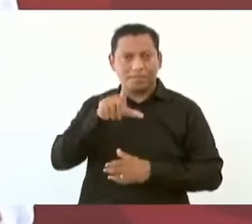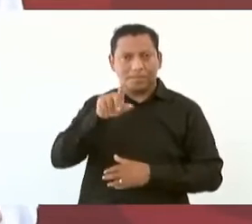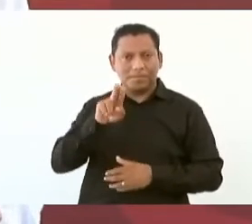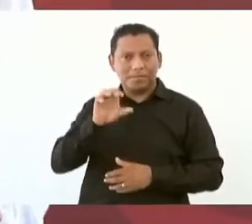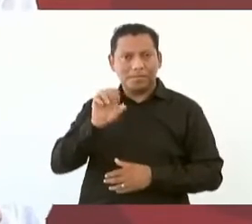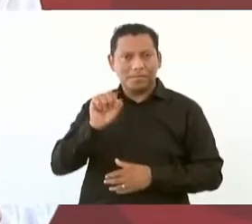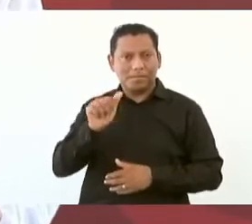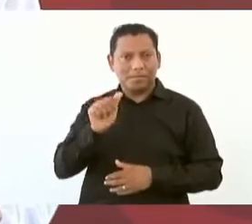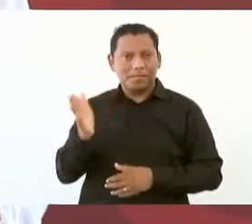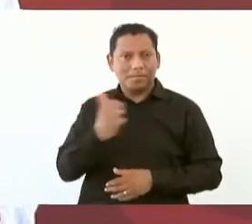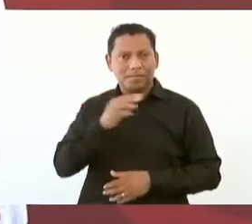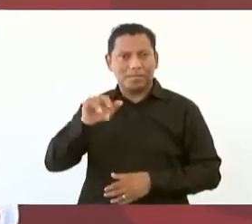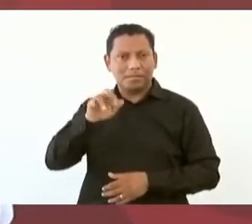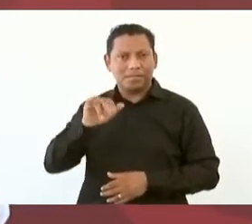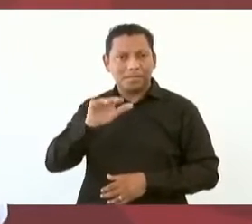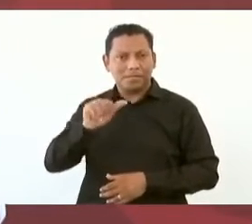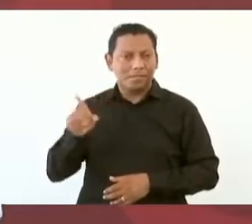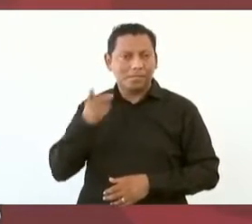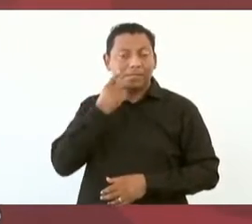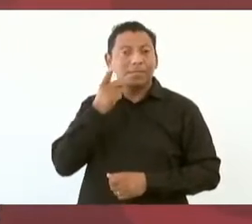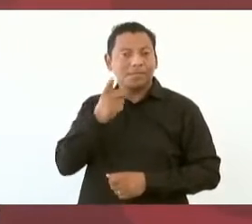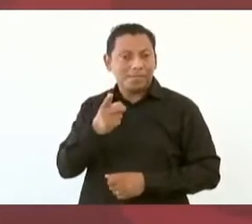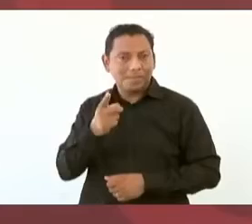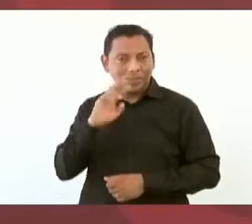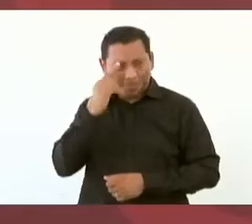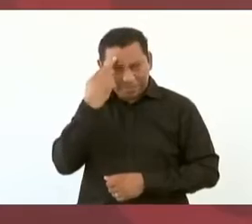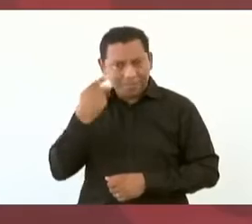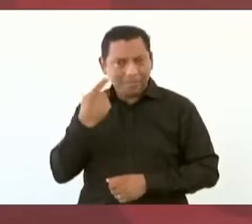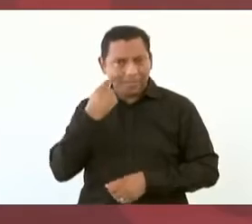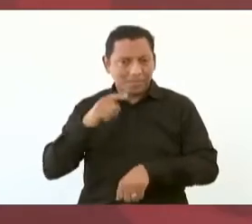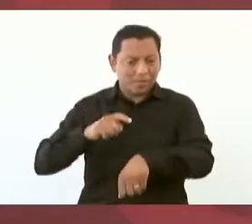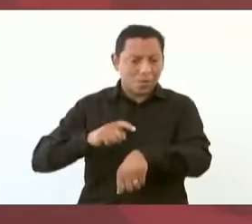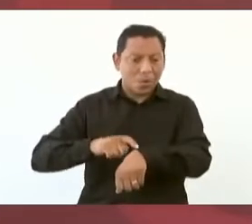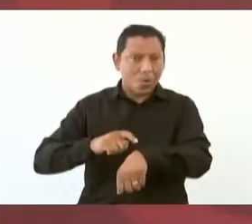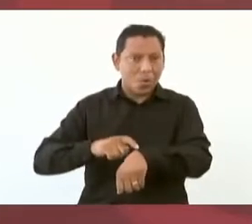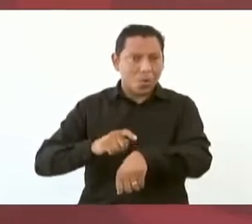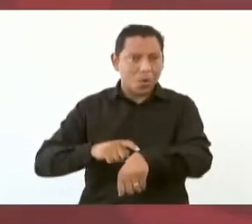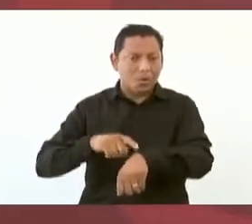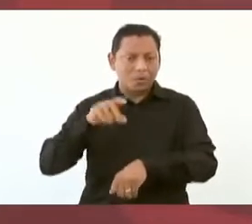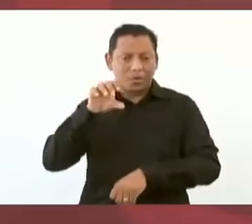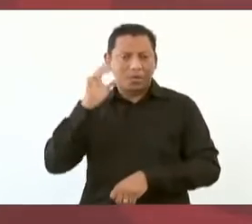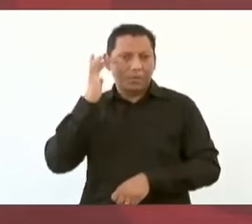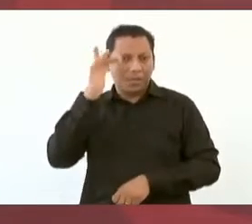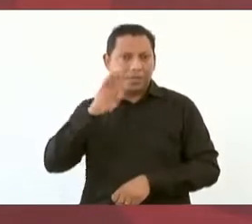Luisa María de que, de acuerdo al horario de San Benito,